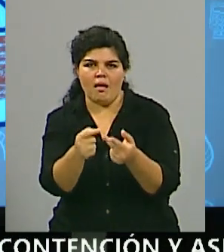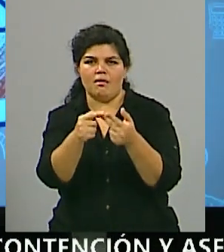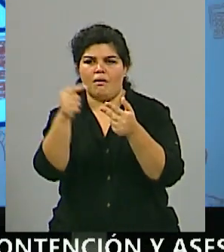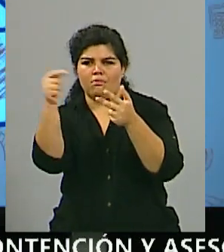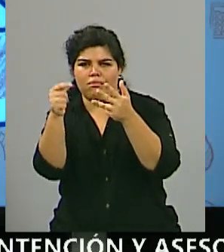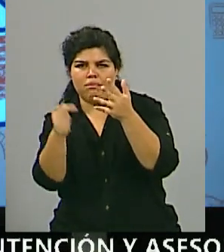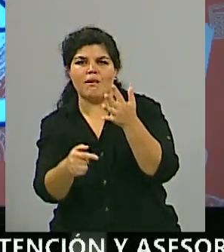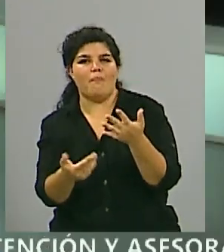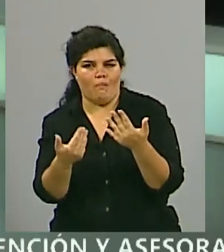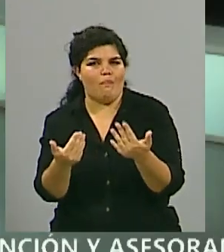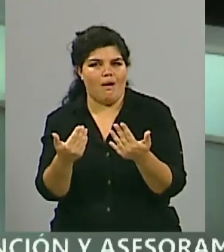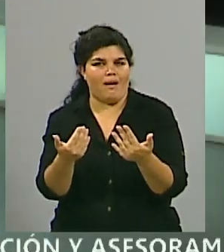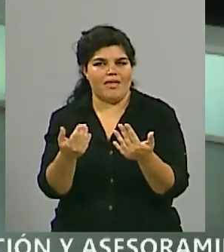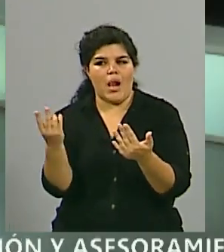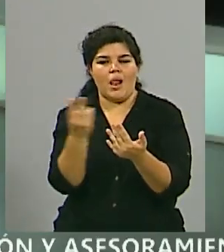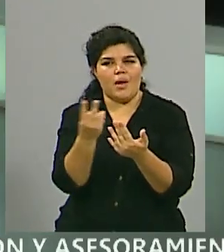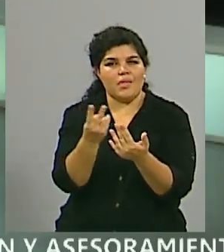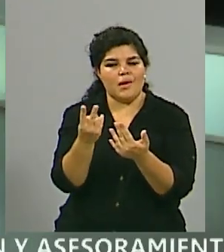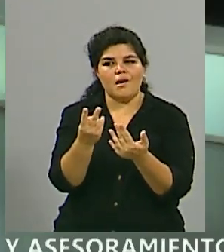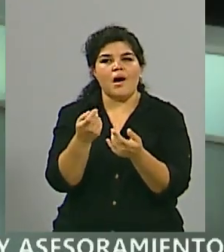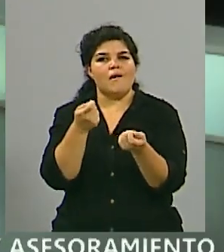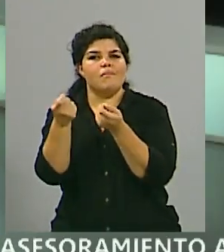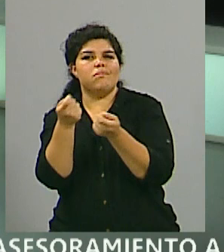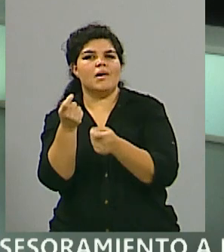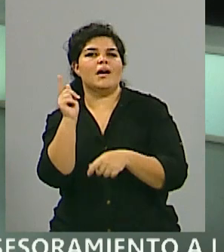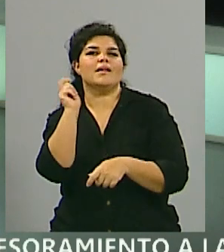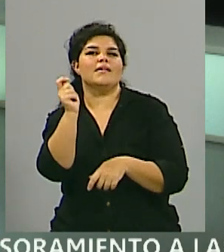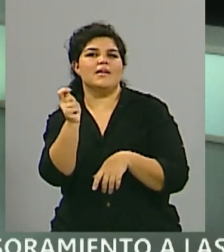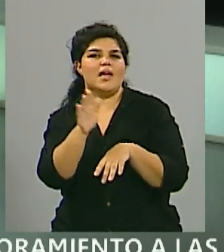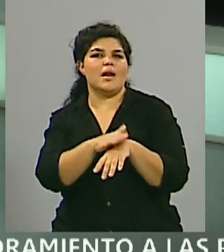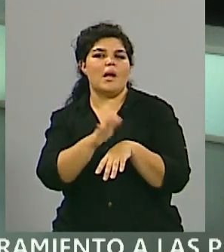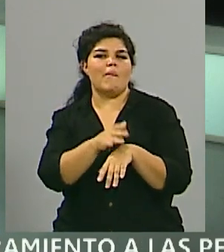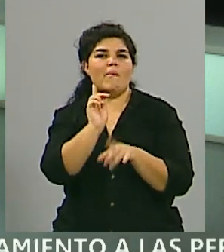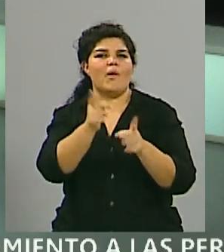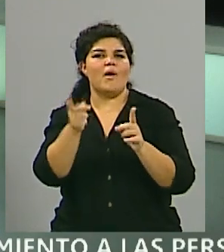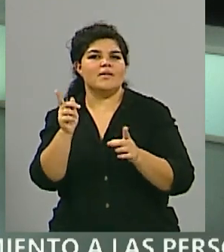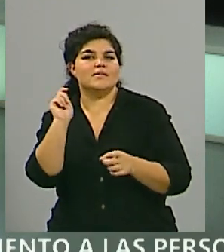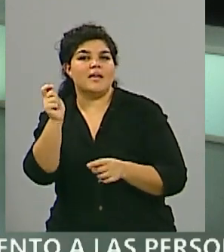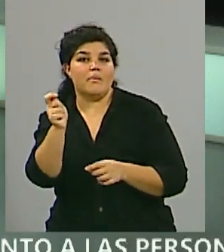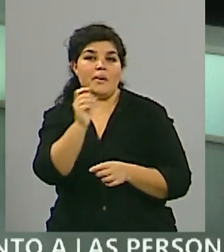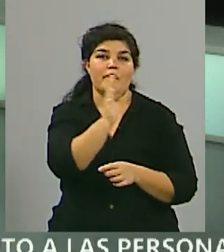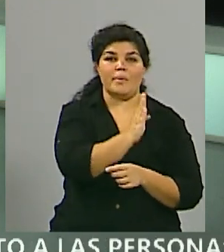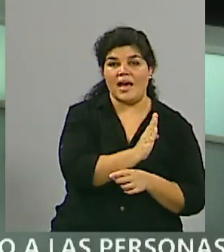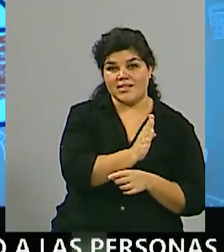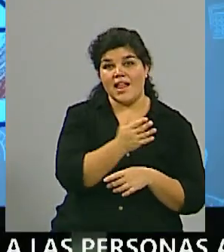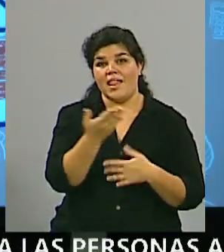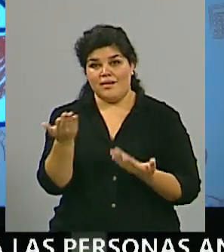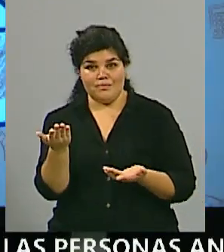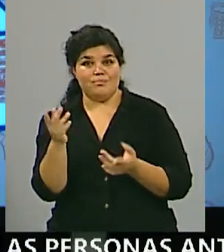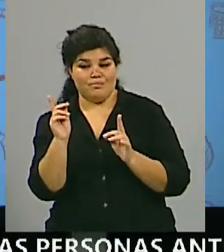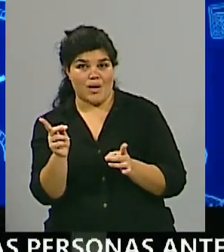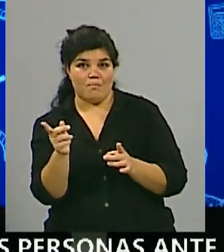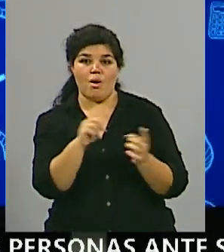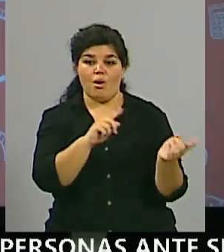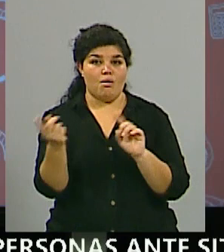disputarse ese dominio, en un contexto en donde los países, las potencias medias, como Brasil, pueden tener o tienen algo que decir o un papel